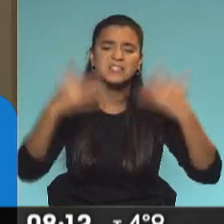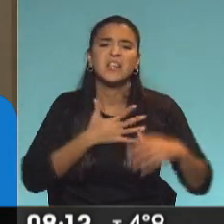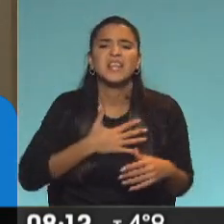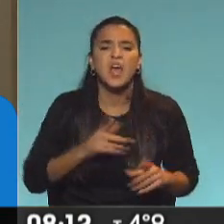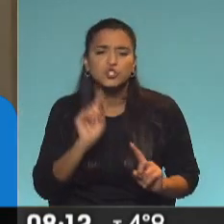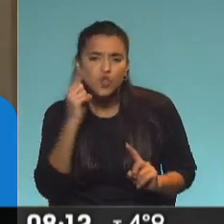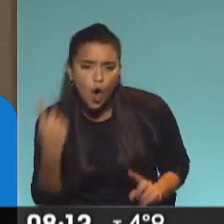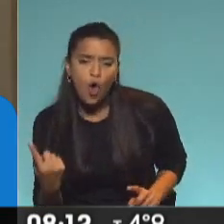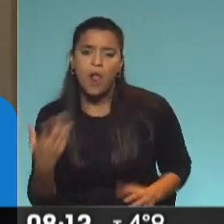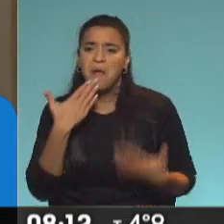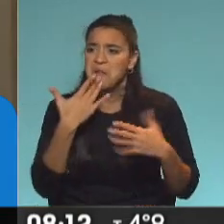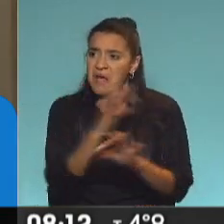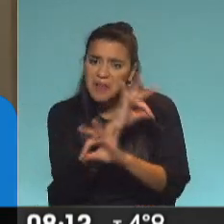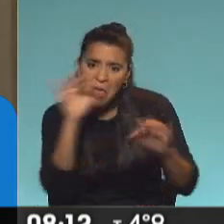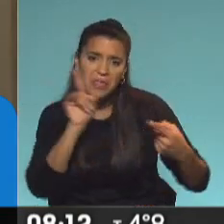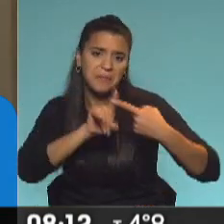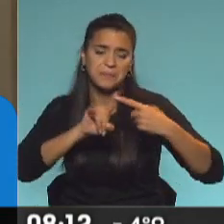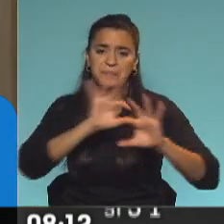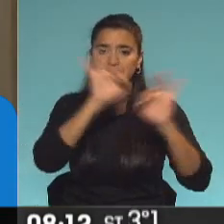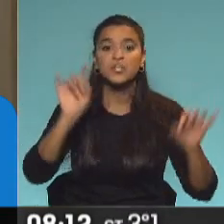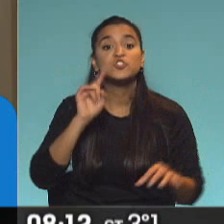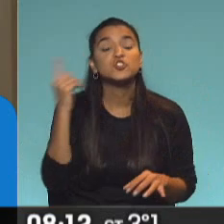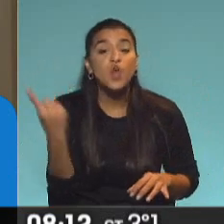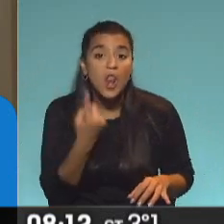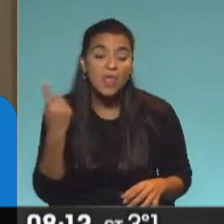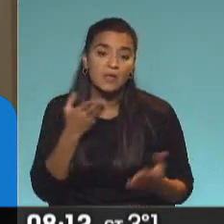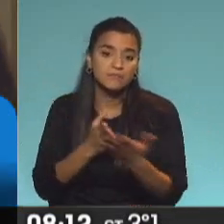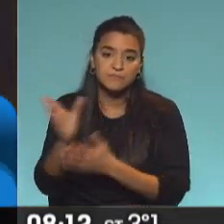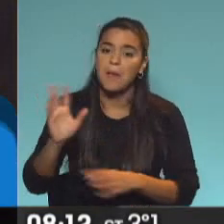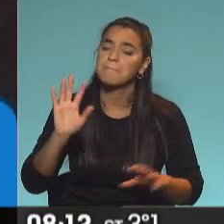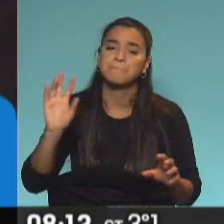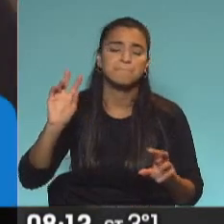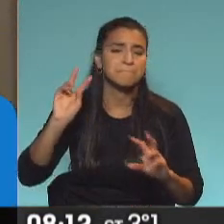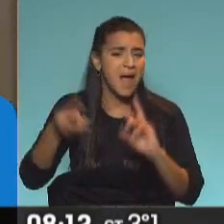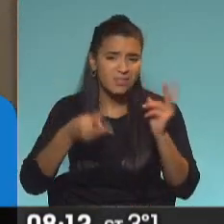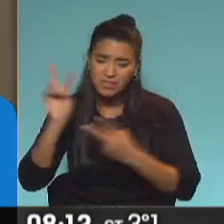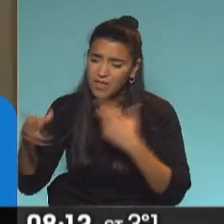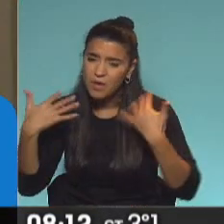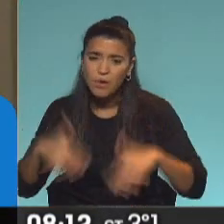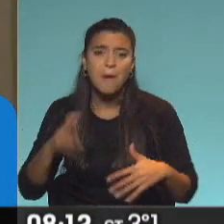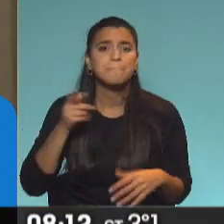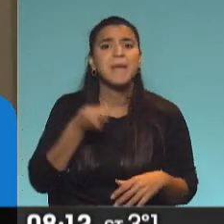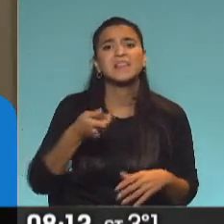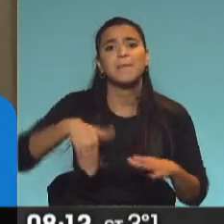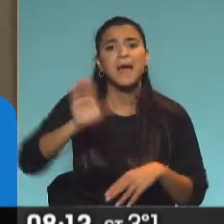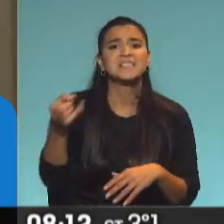sola, sin hablar con nadie, y la soledad crónica mata más que la polución ambiental, que el